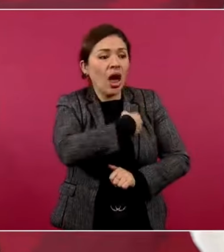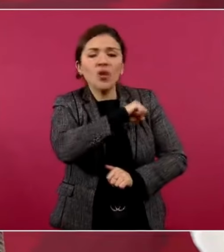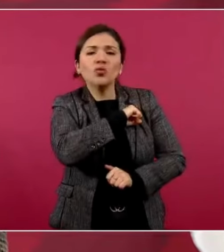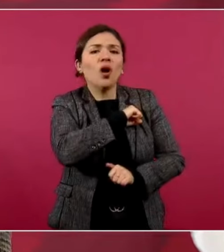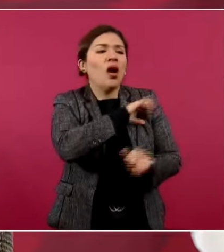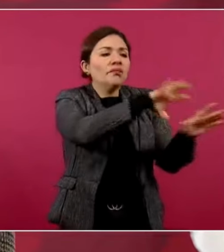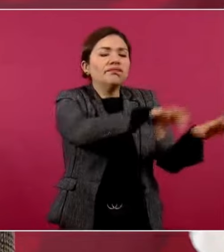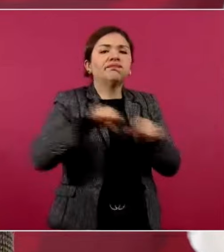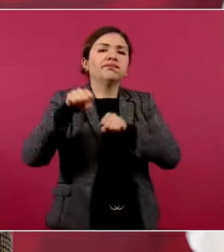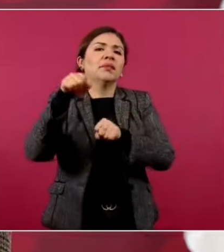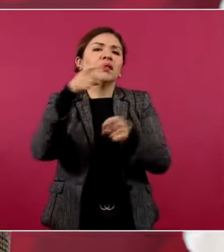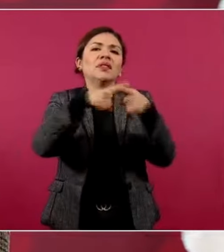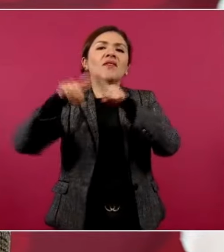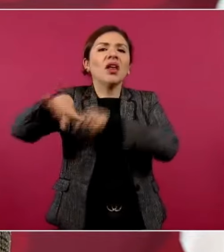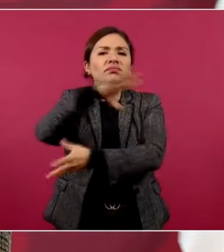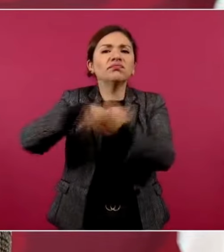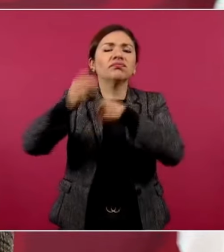estados,